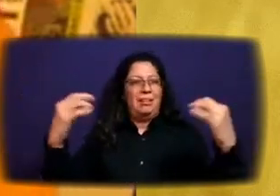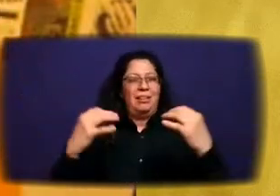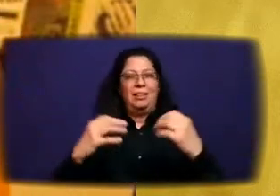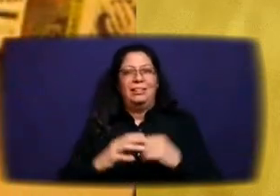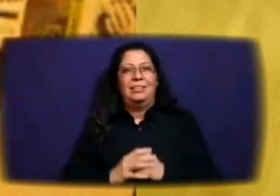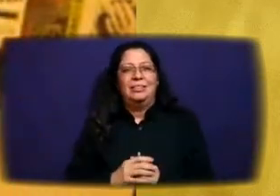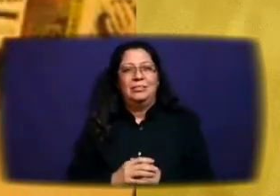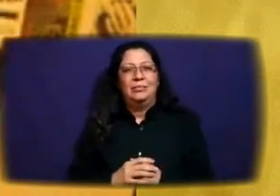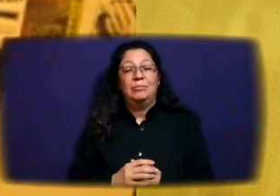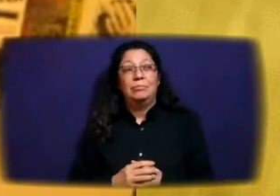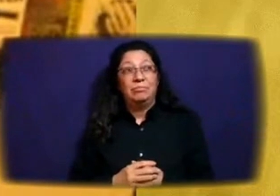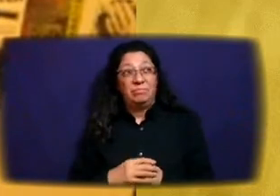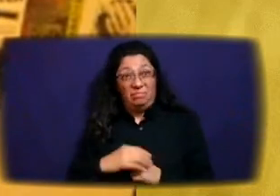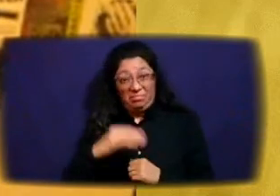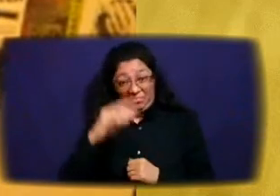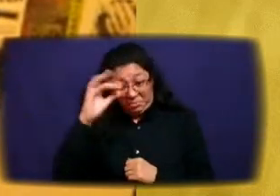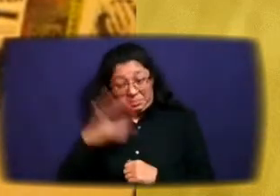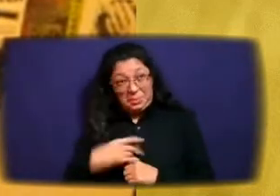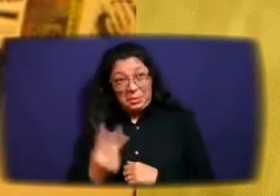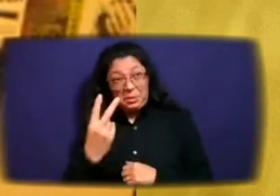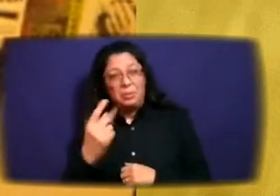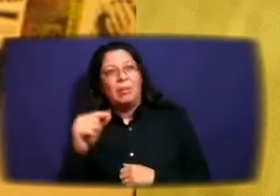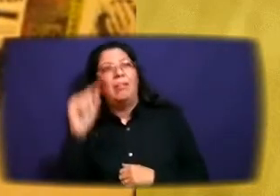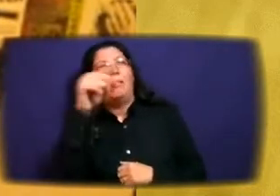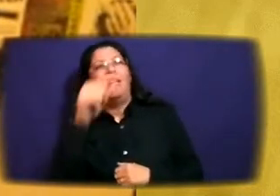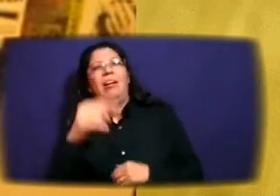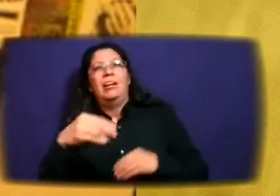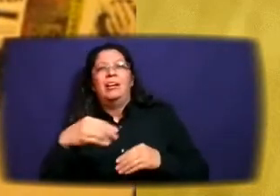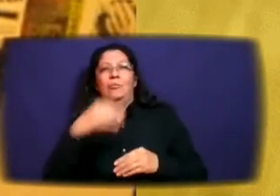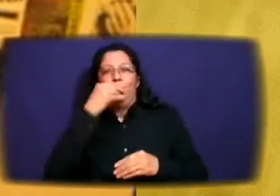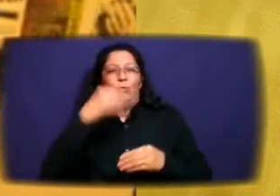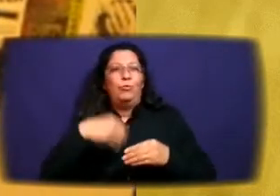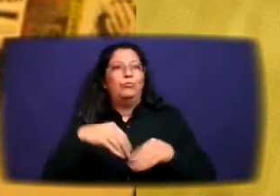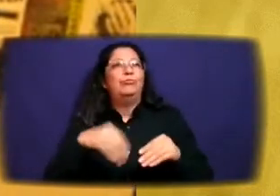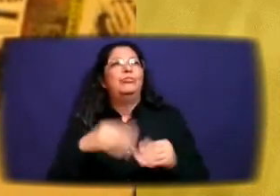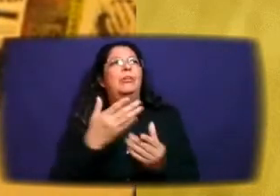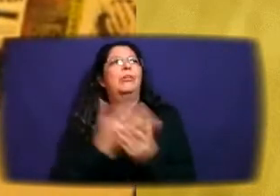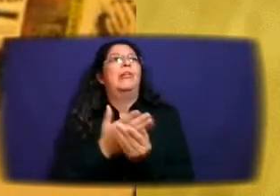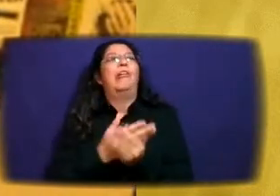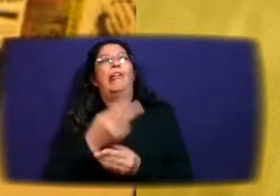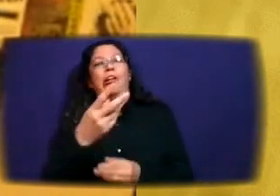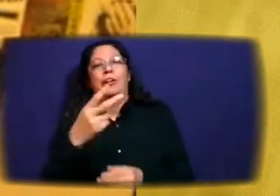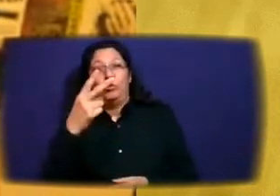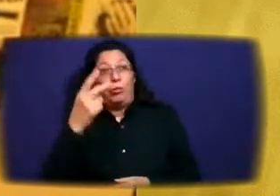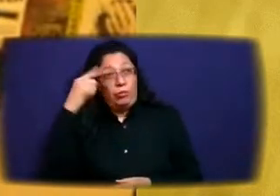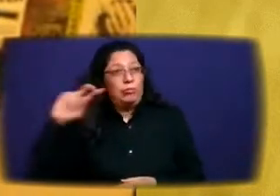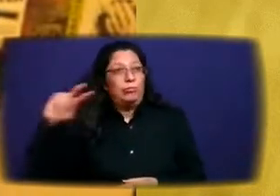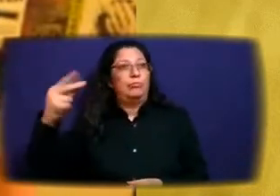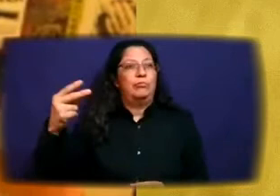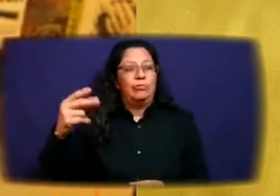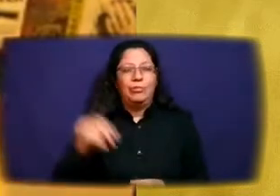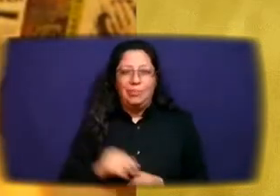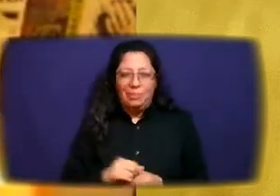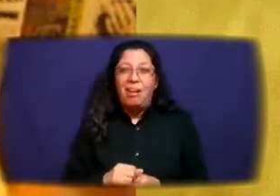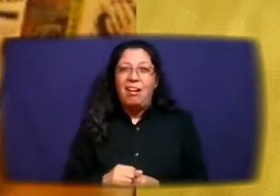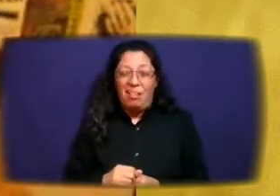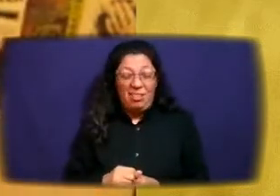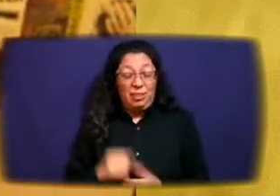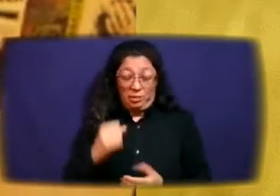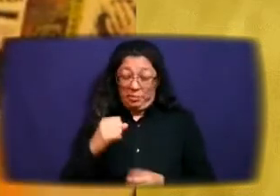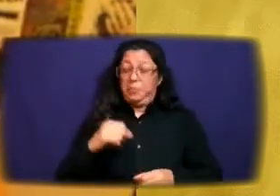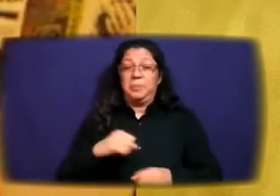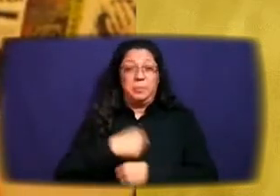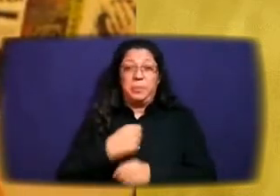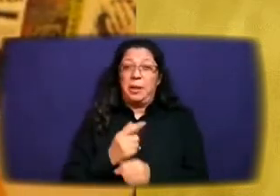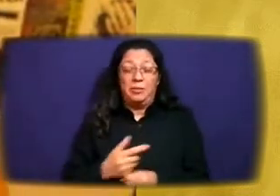Dos hombres venden tacos al pastor $2 por $2 en la esquina de Evergreen. Los hacen directamente en